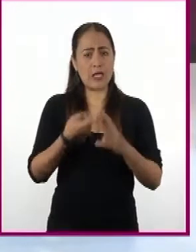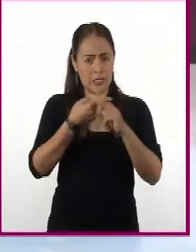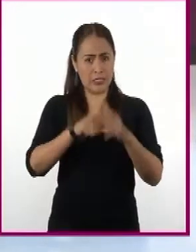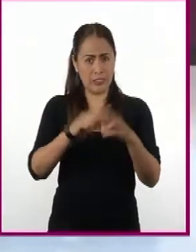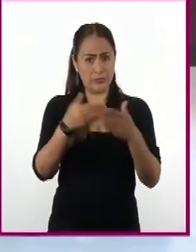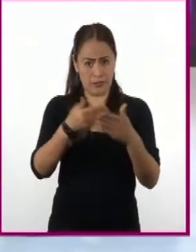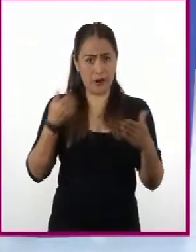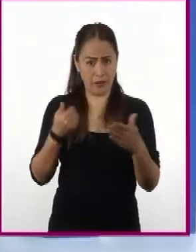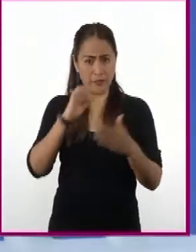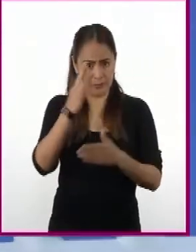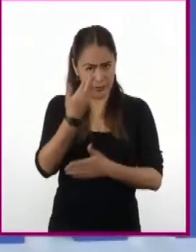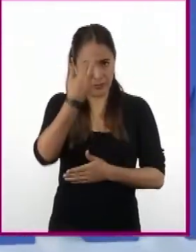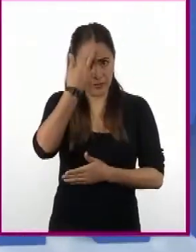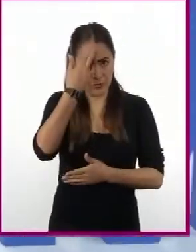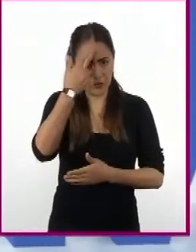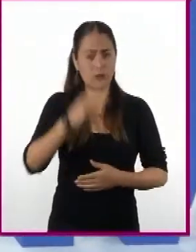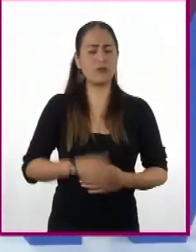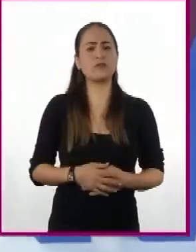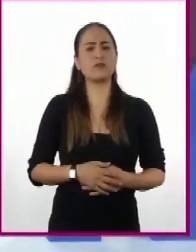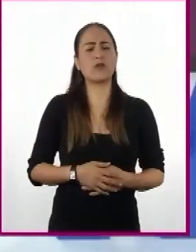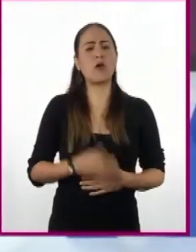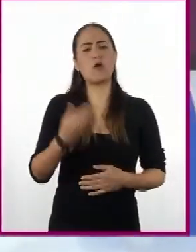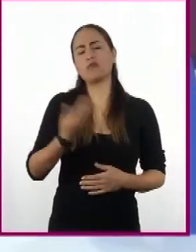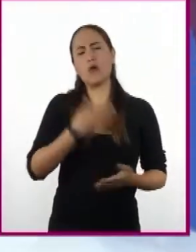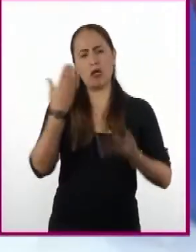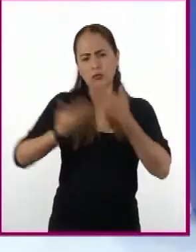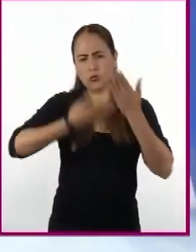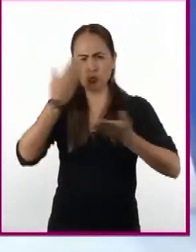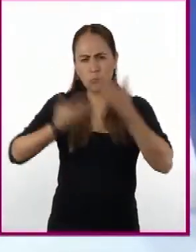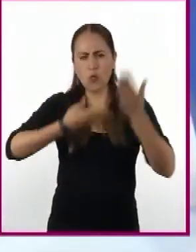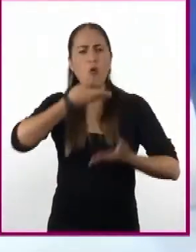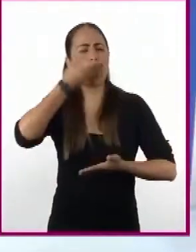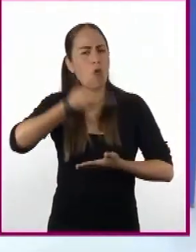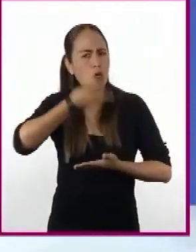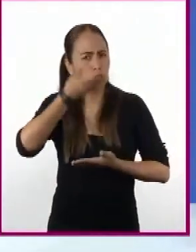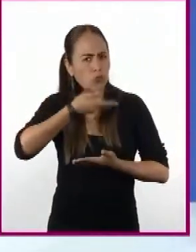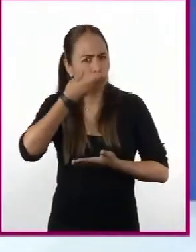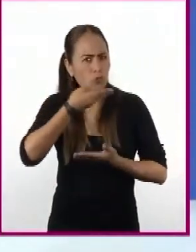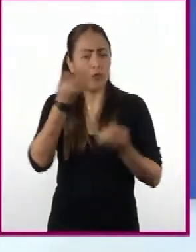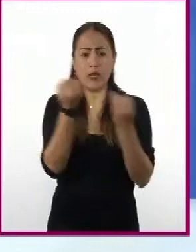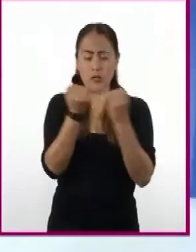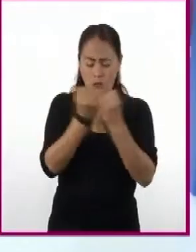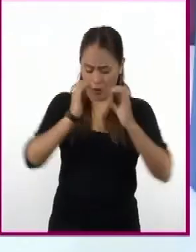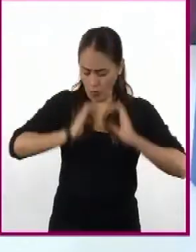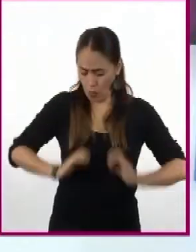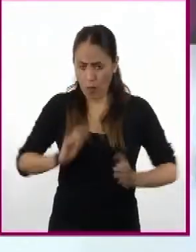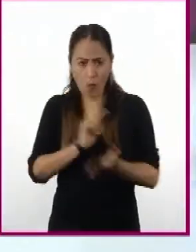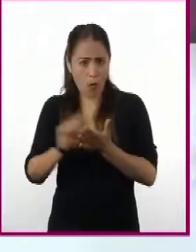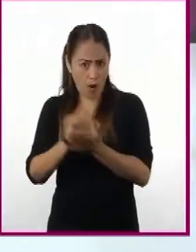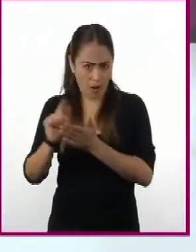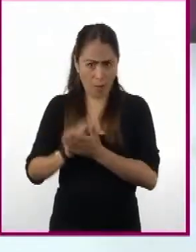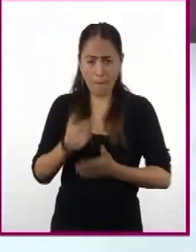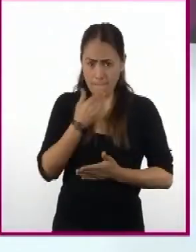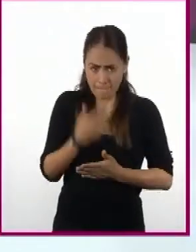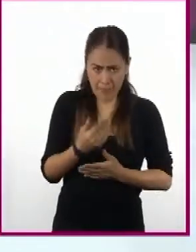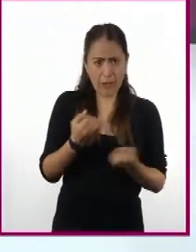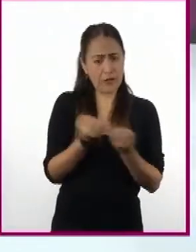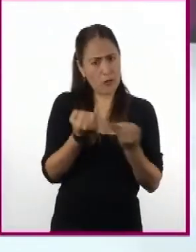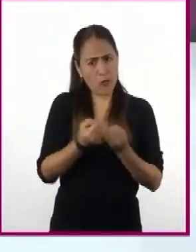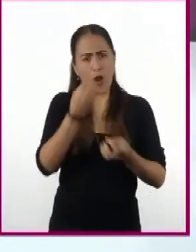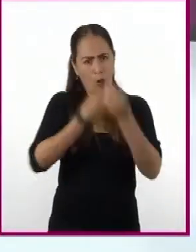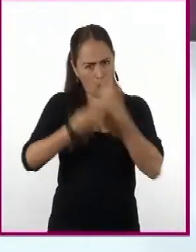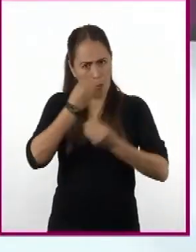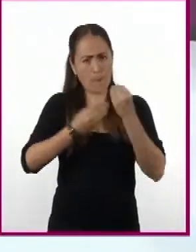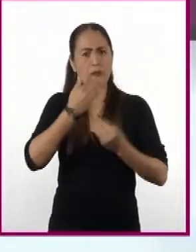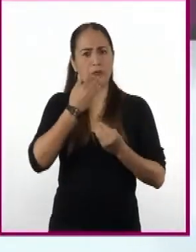iniciar, les recuerdo que a sus hábitos de estudio deben sumar buenos hábitos de higiene y alimentación, así como